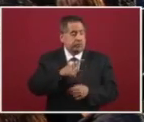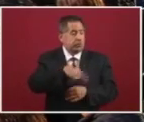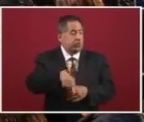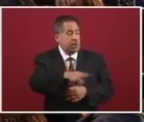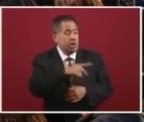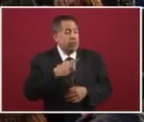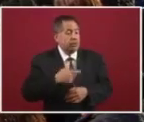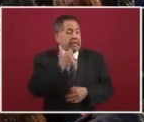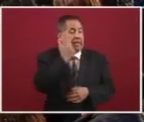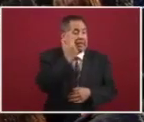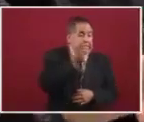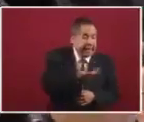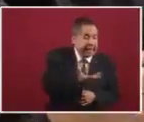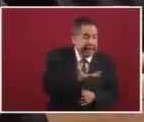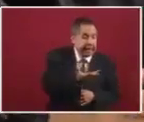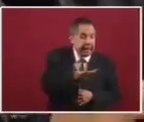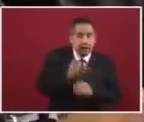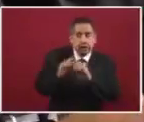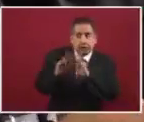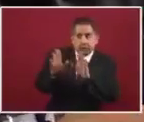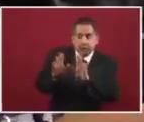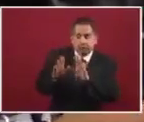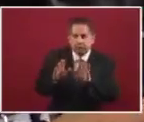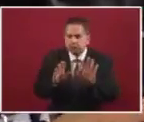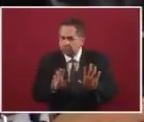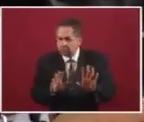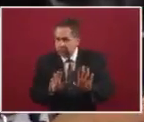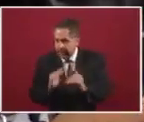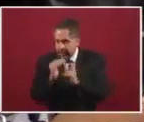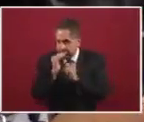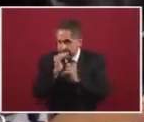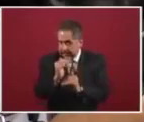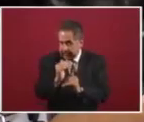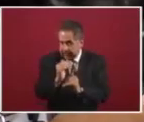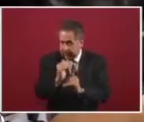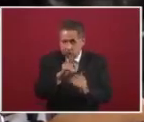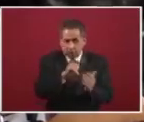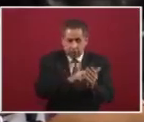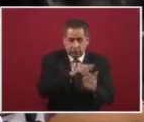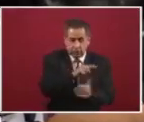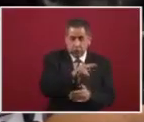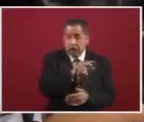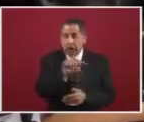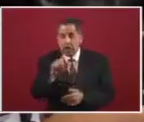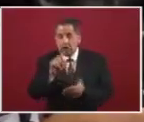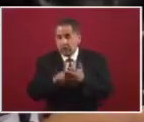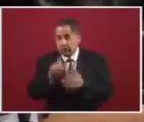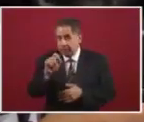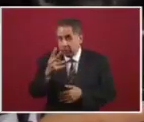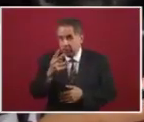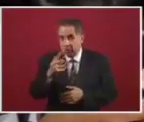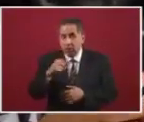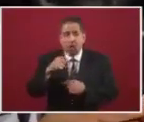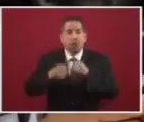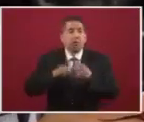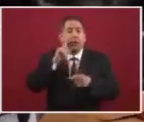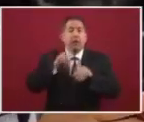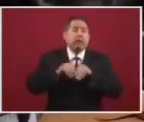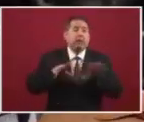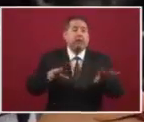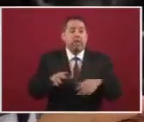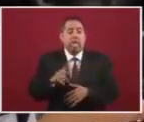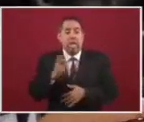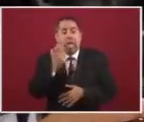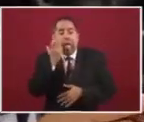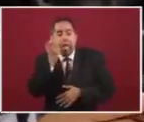quiera, pero bueno, solo para que quede muy claro, dentro de su periodo de 2018-2024, ¿no? Para que mañana no se hagan los diarios. Sí, no esta vaya a frase